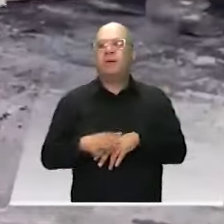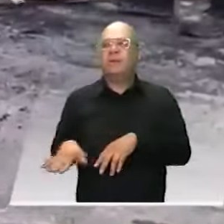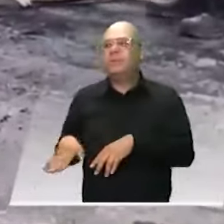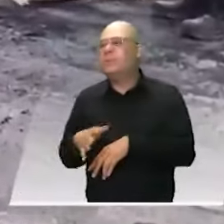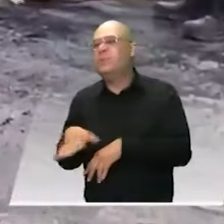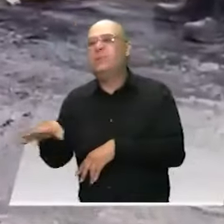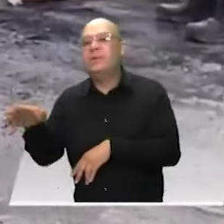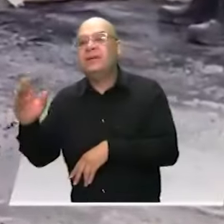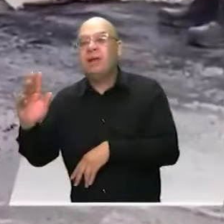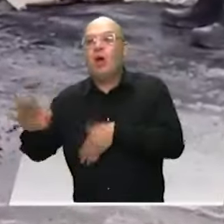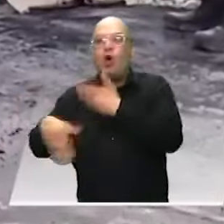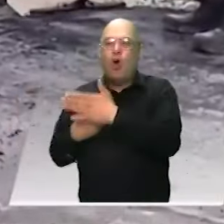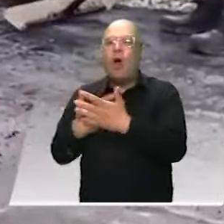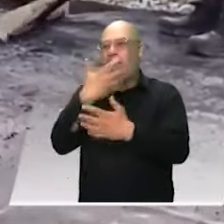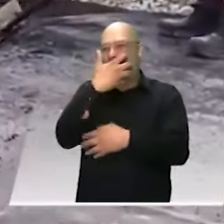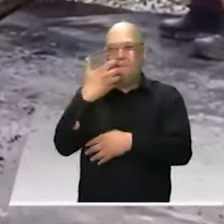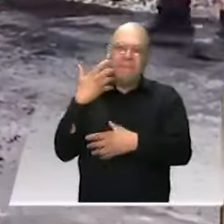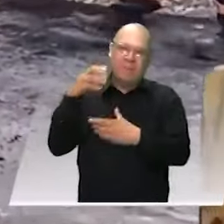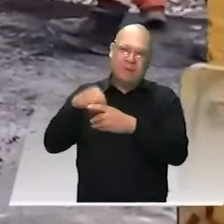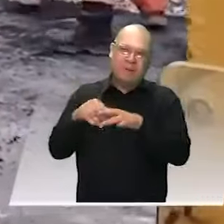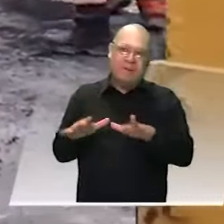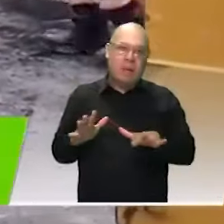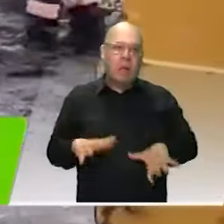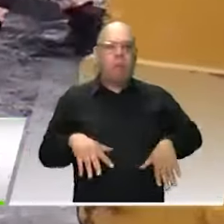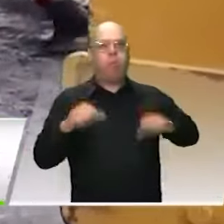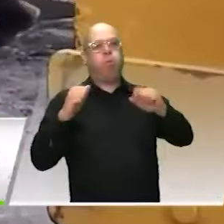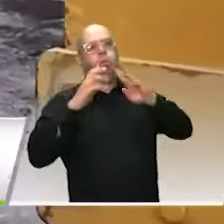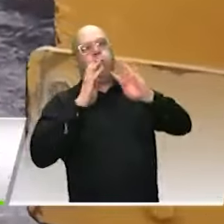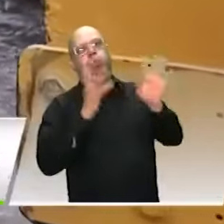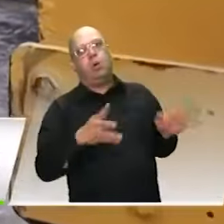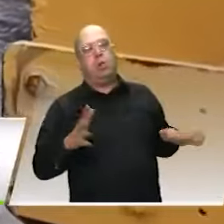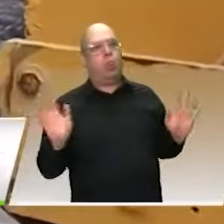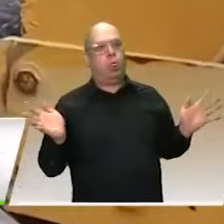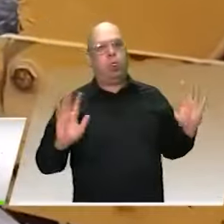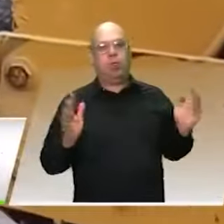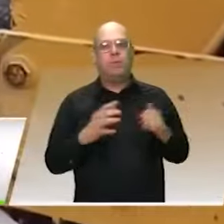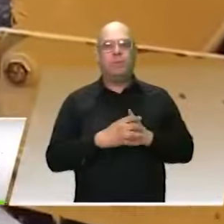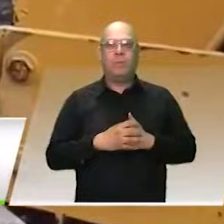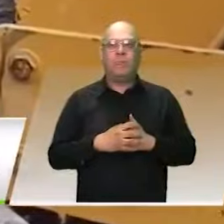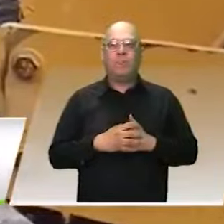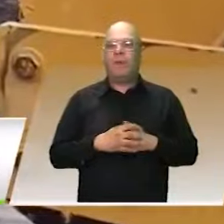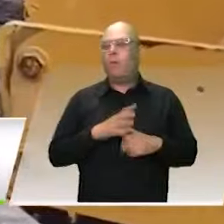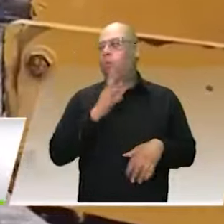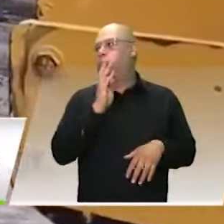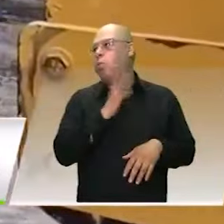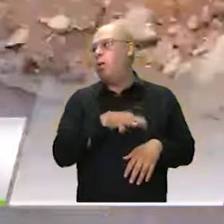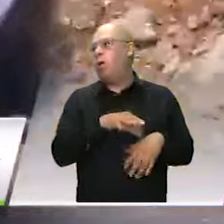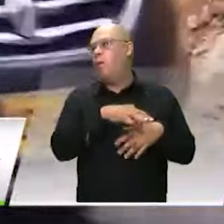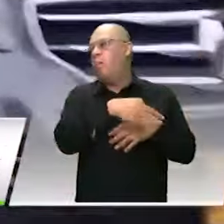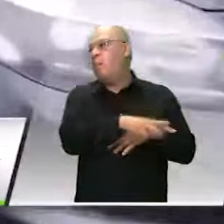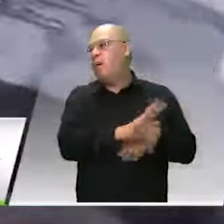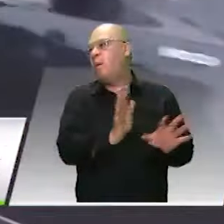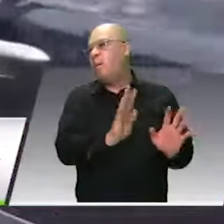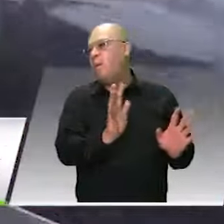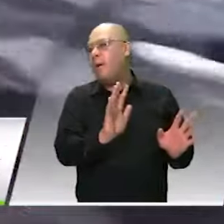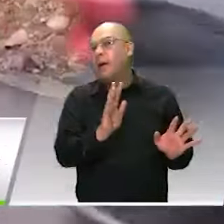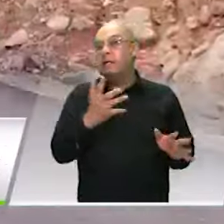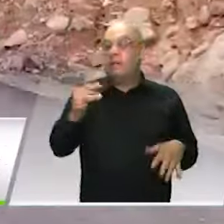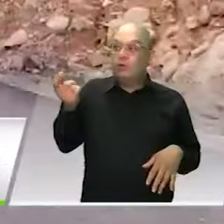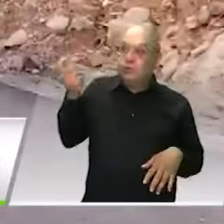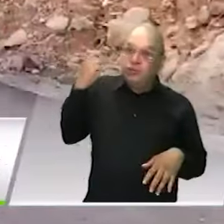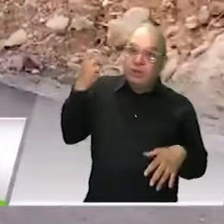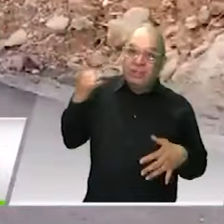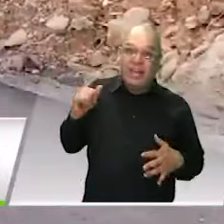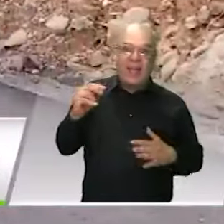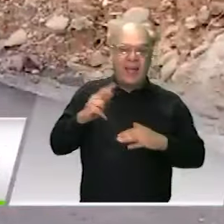grupos armados ilegales terminó por condenarla al retraso el olvido al parecer va quedando en el pasado hace pocos días finalizó la pavimentación